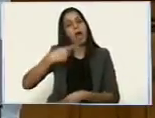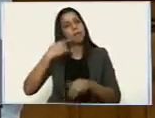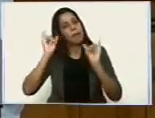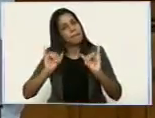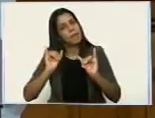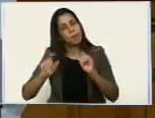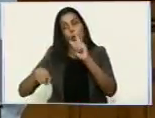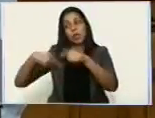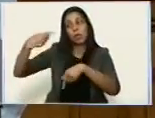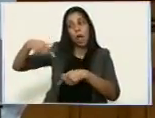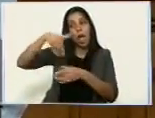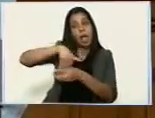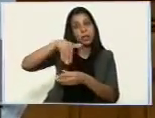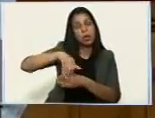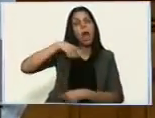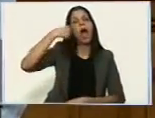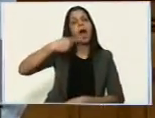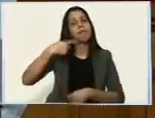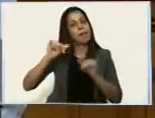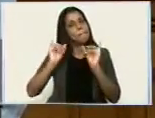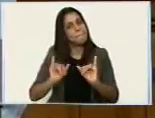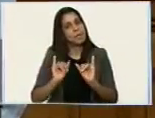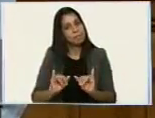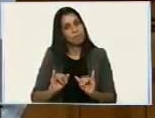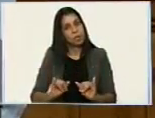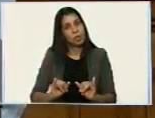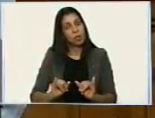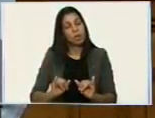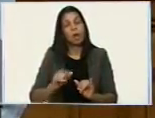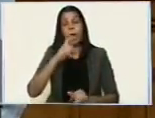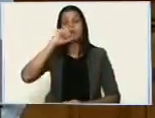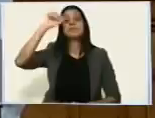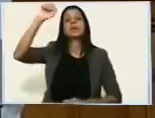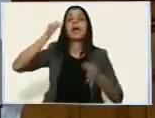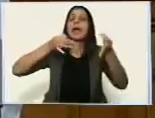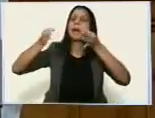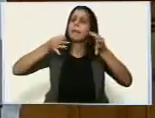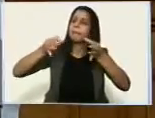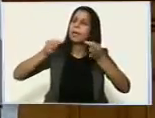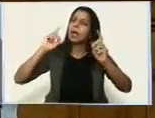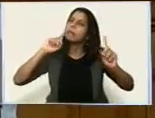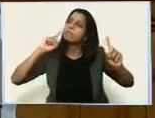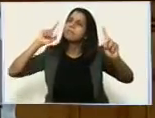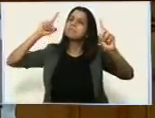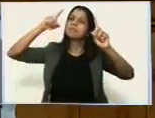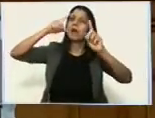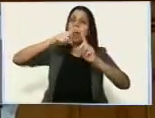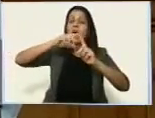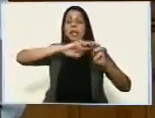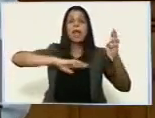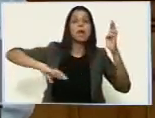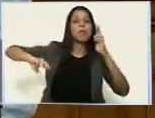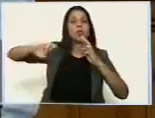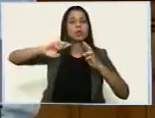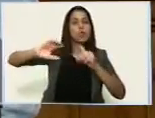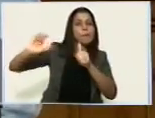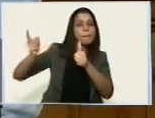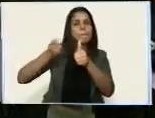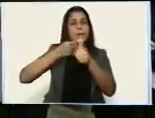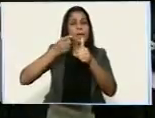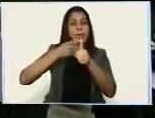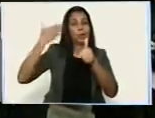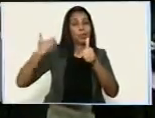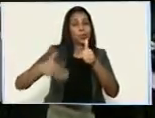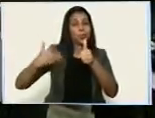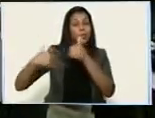las elecciones que el principal desafío de esta revolución y su principal tarea al frente del país y por lo tanto la